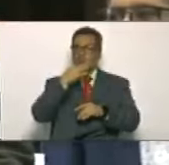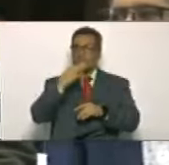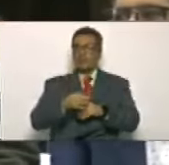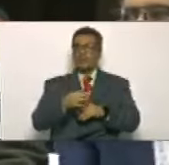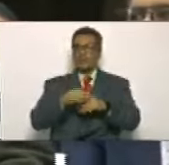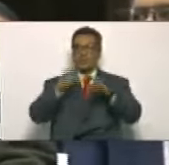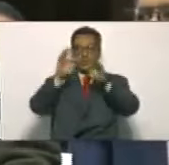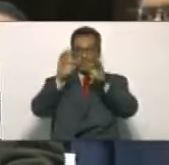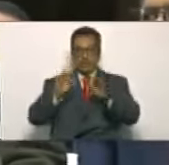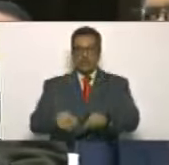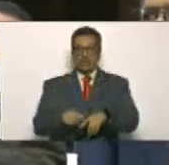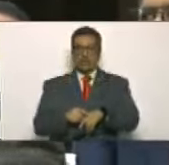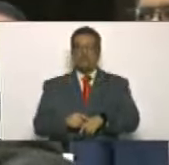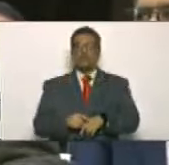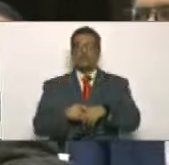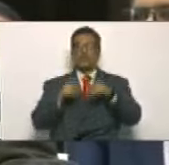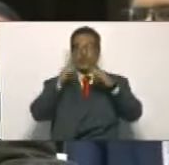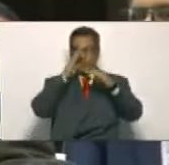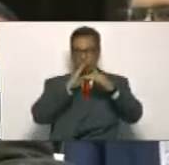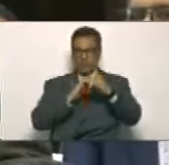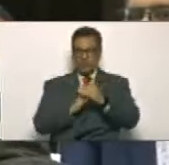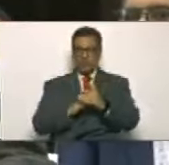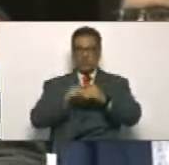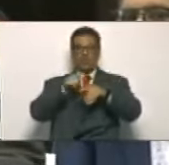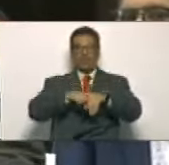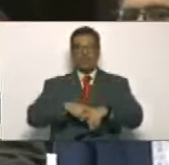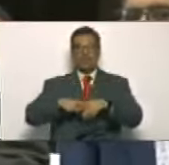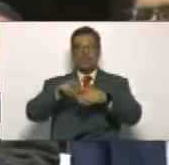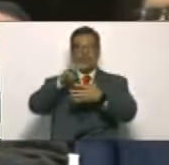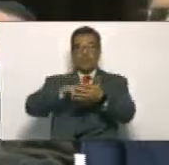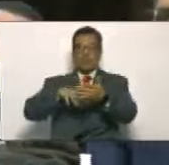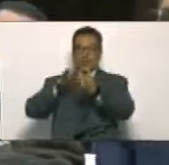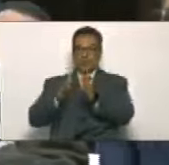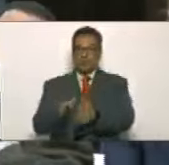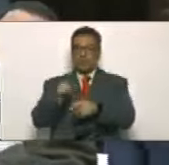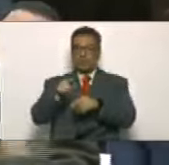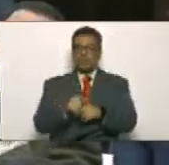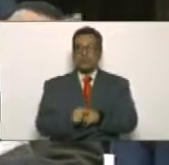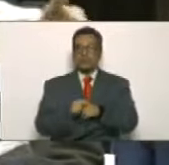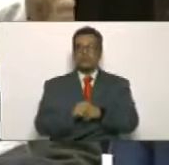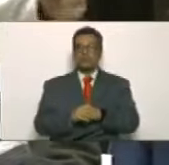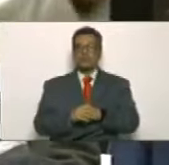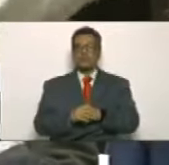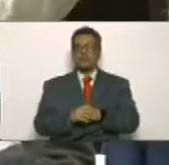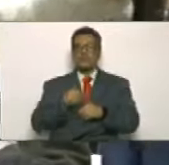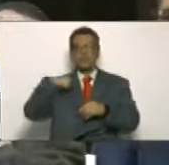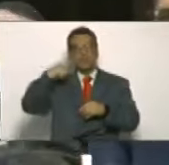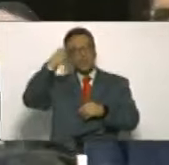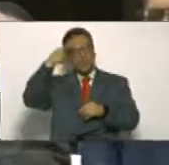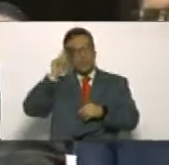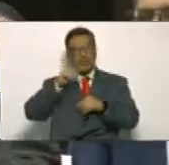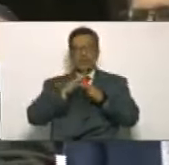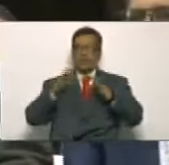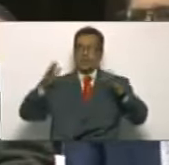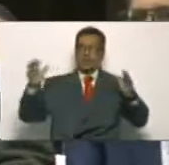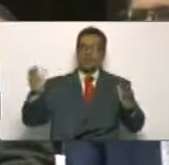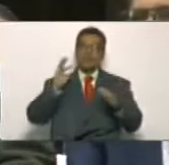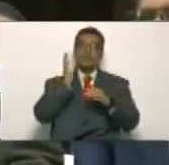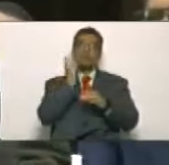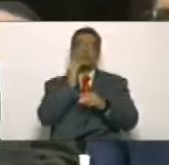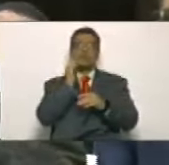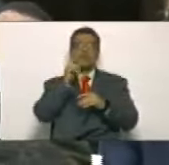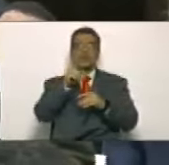de su formación, de humilde en origen campesino, que a través, creo que es uno de los grandes